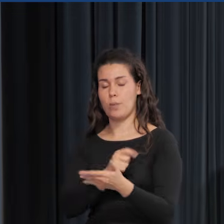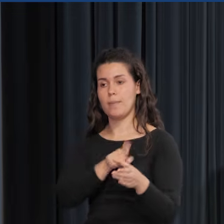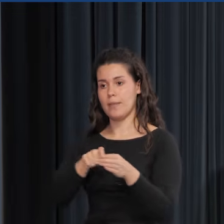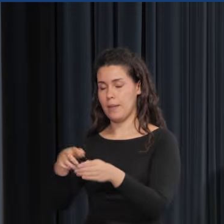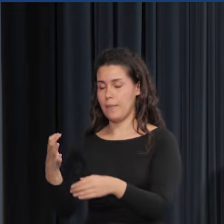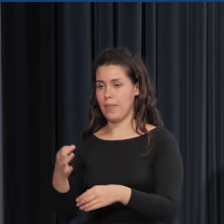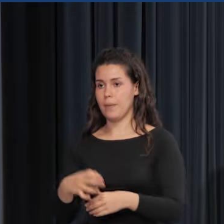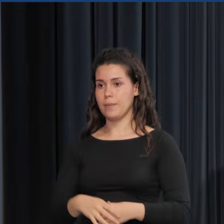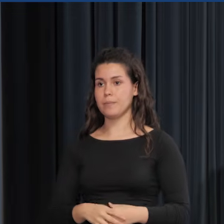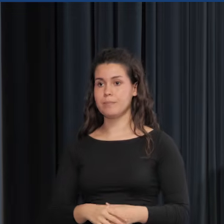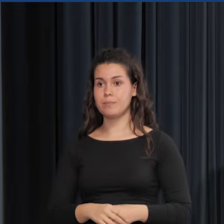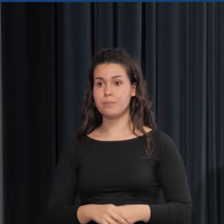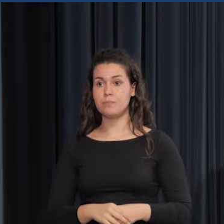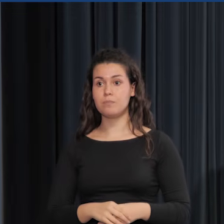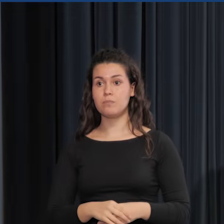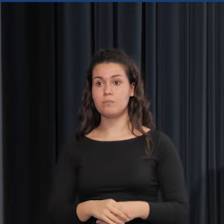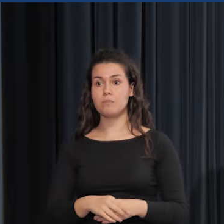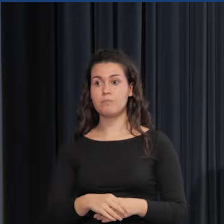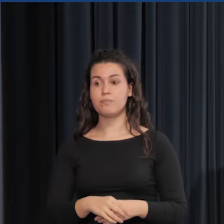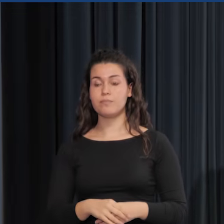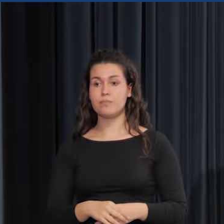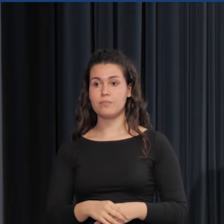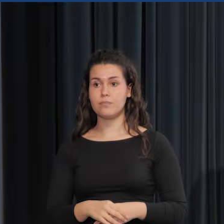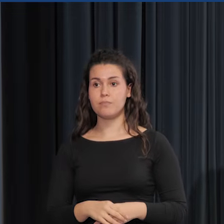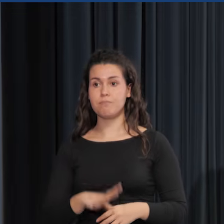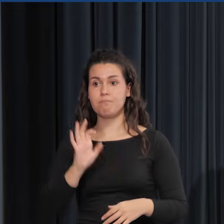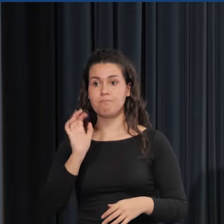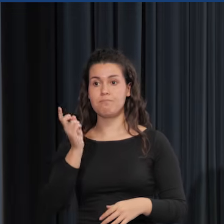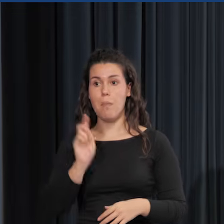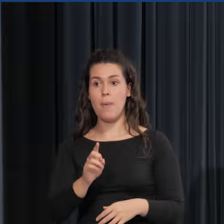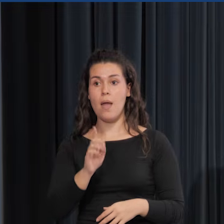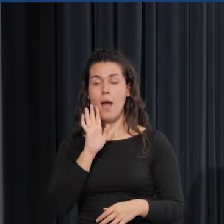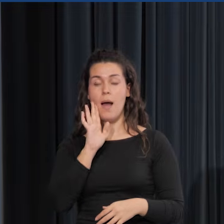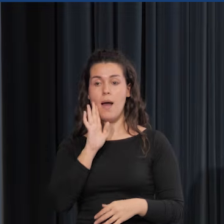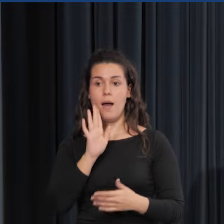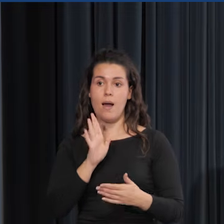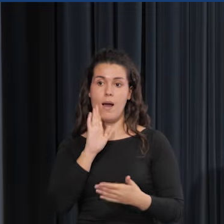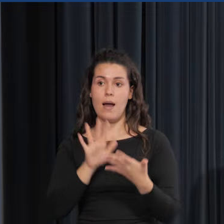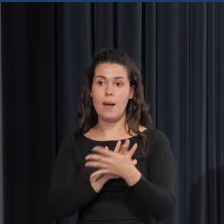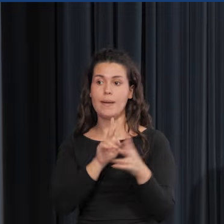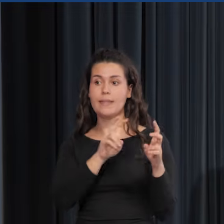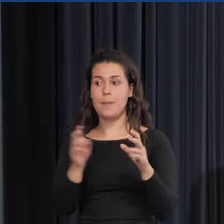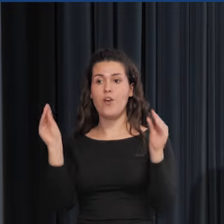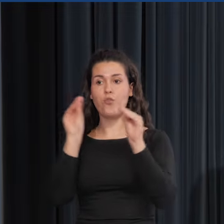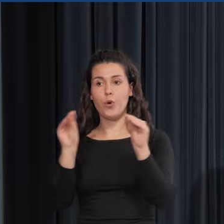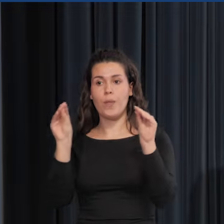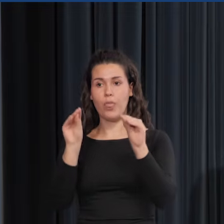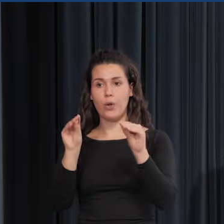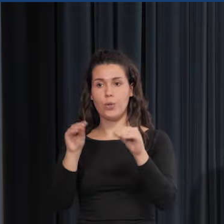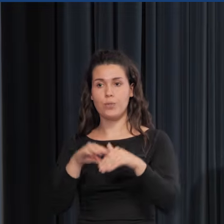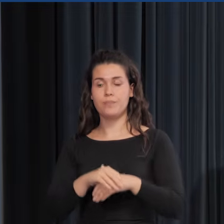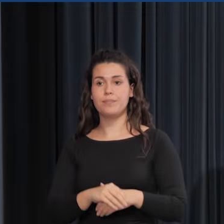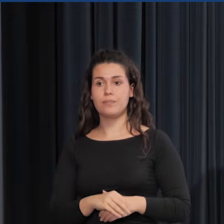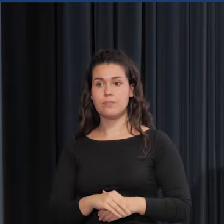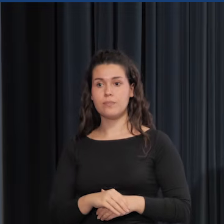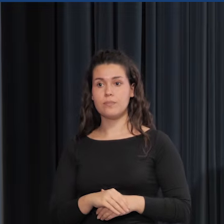volviendo así a la formación, me dijo Ana ahora, ¿cómo describes el